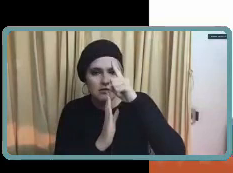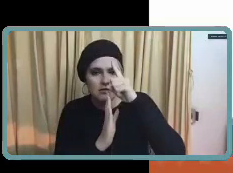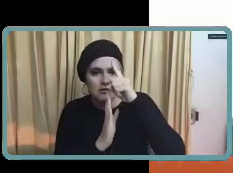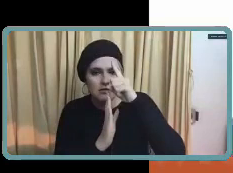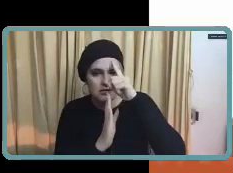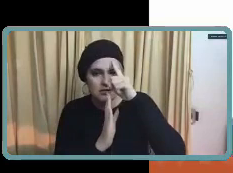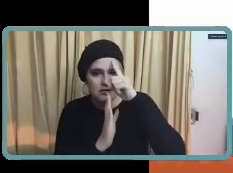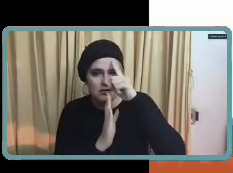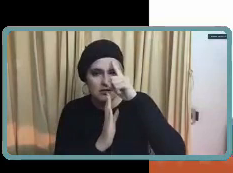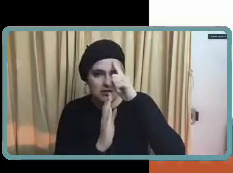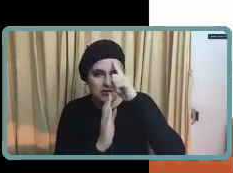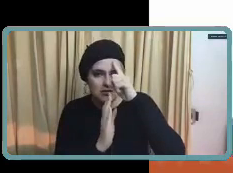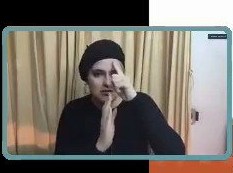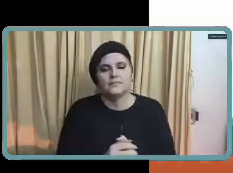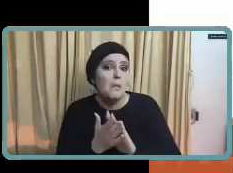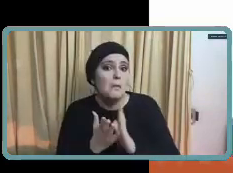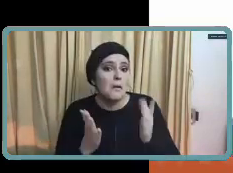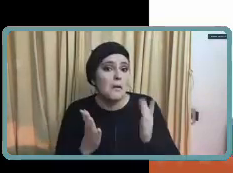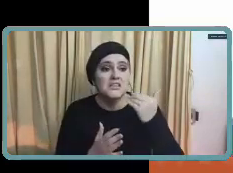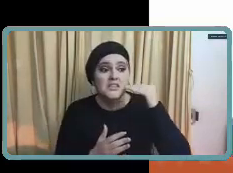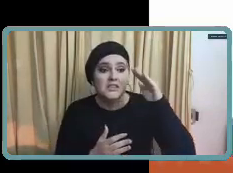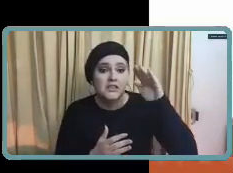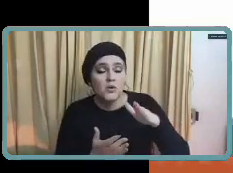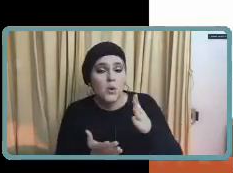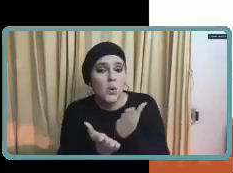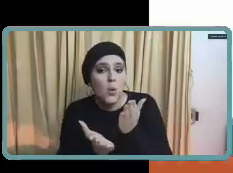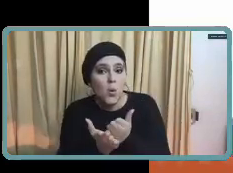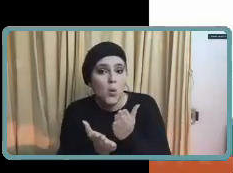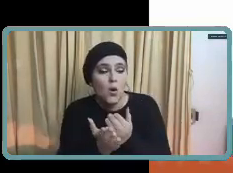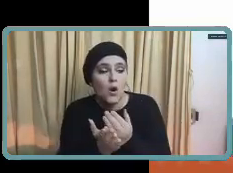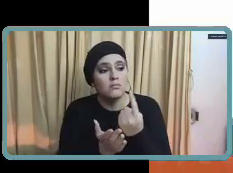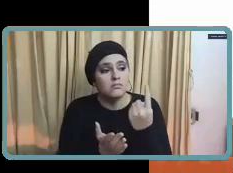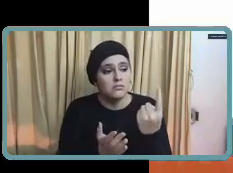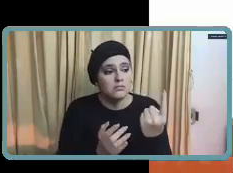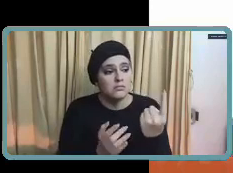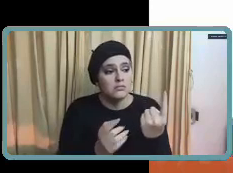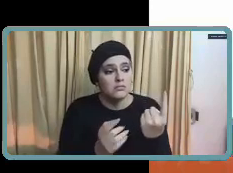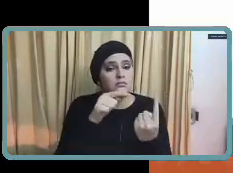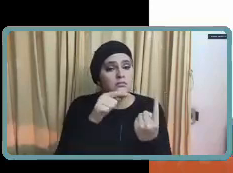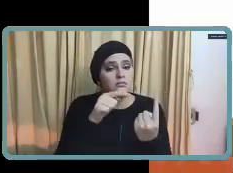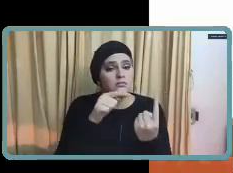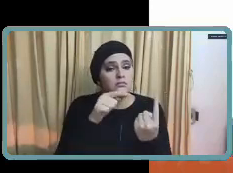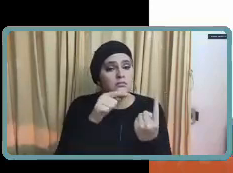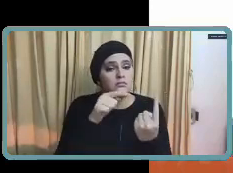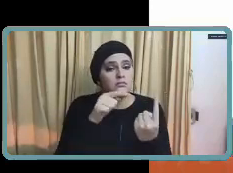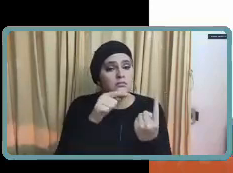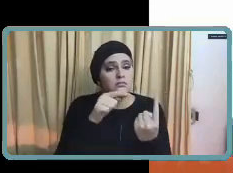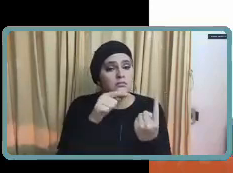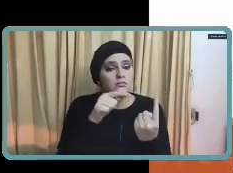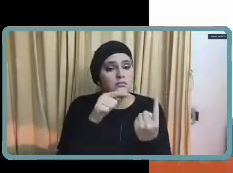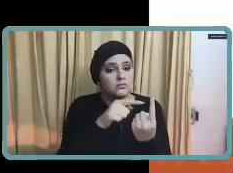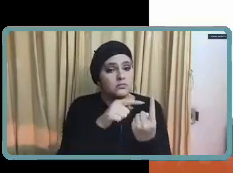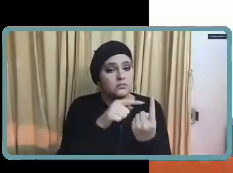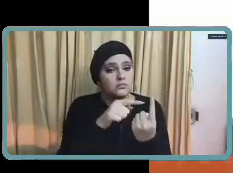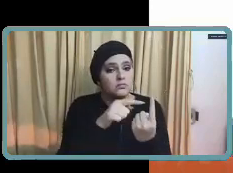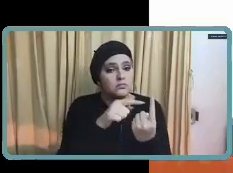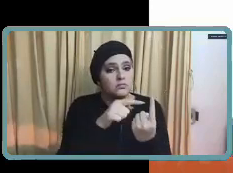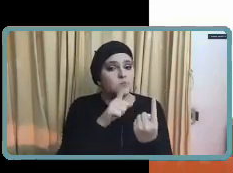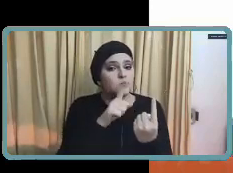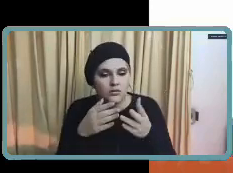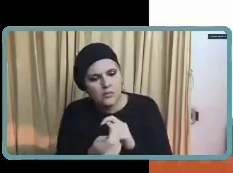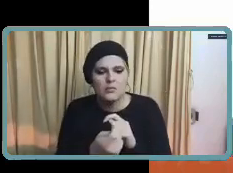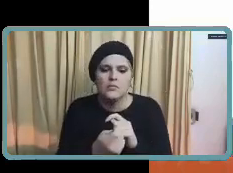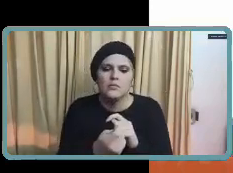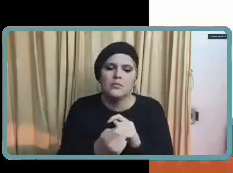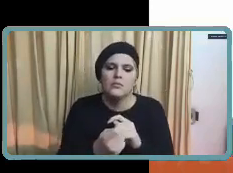niño en un colegio puede tener una condición del espectro del autismo y si lo cambio va a tener un trastorno del espectro del autismo. Esto nos